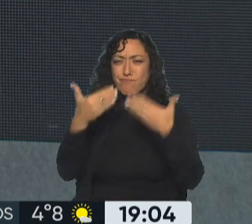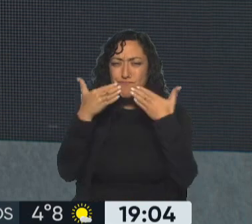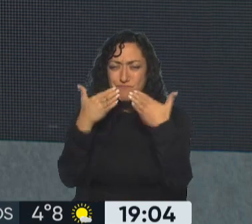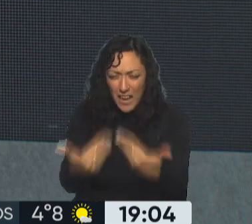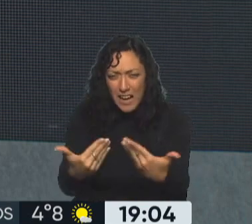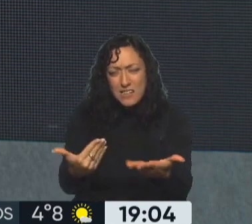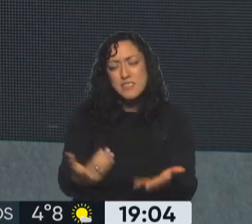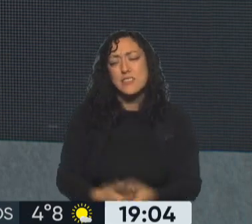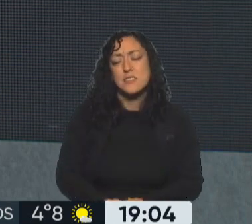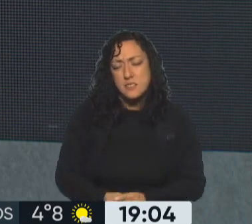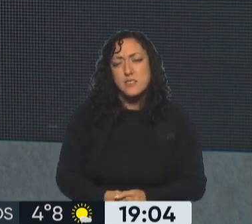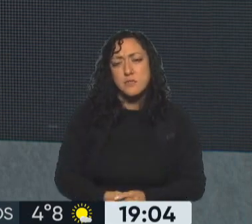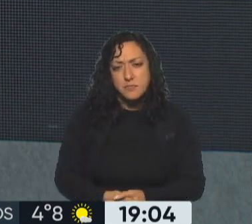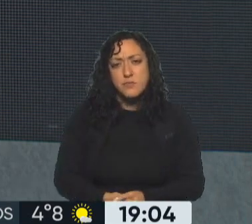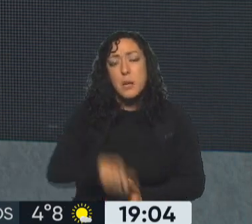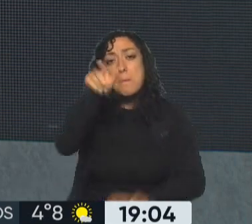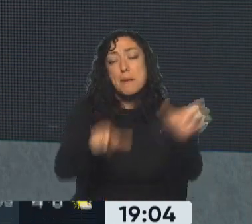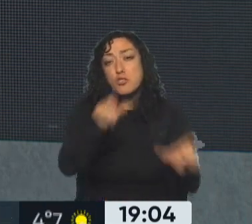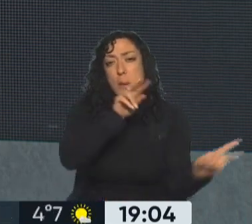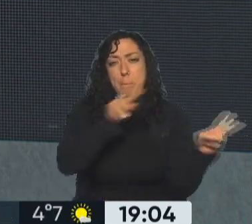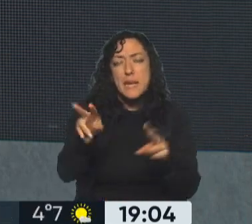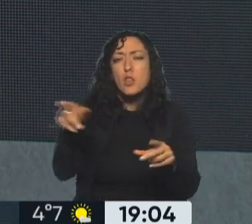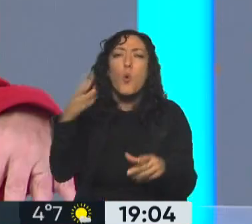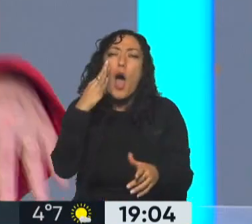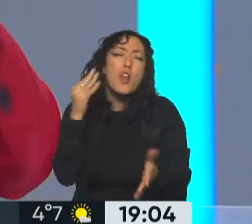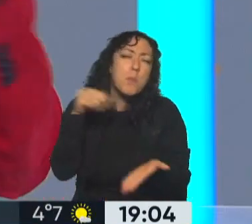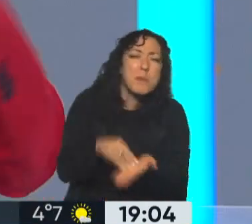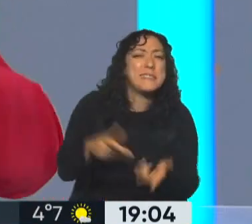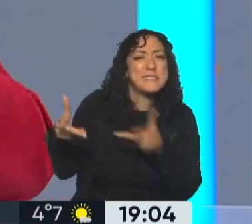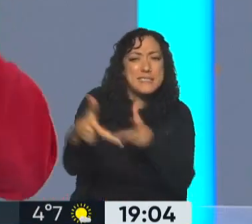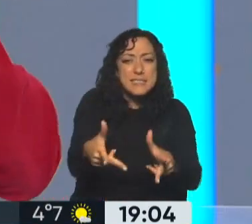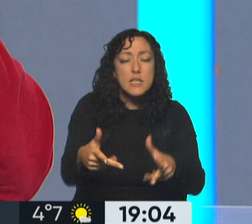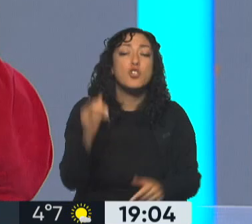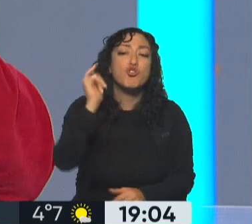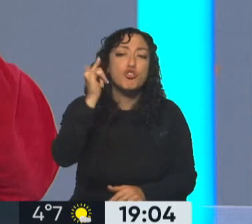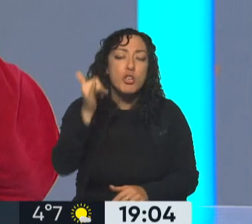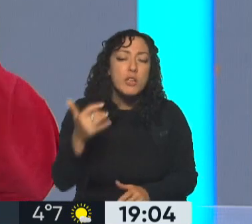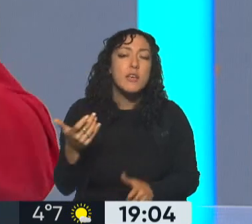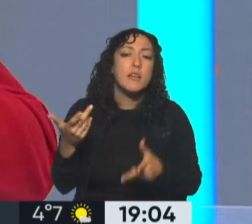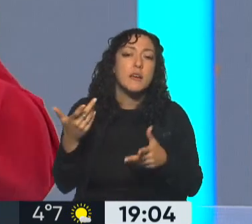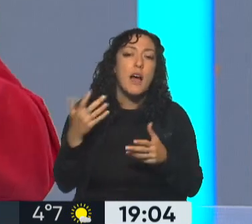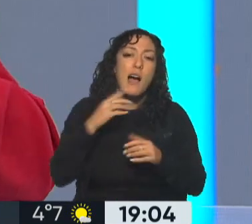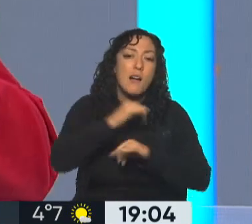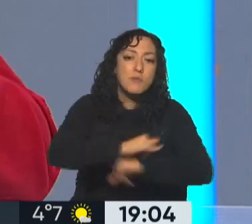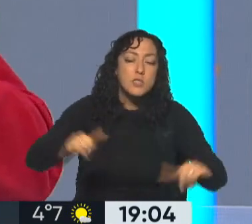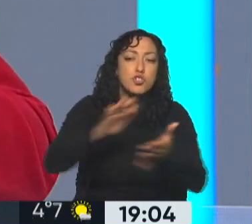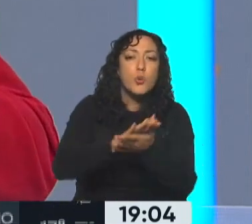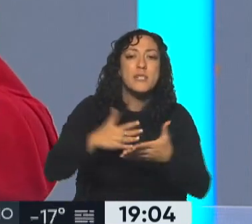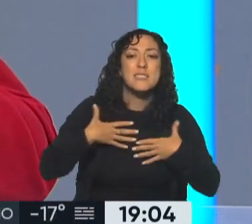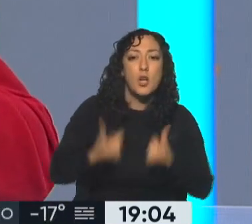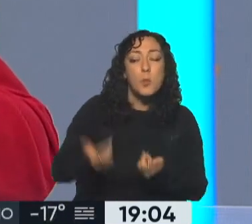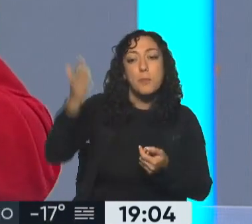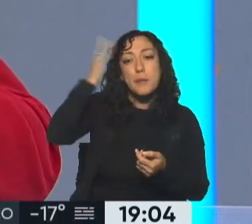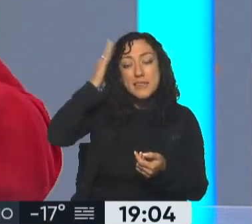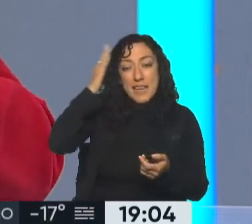como siempre. Bueno, para quien está escuchando, no sé si querés decir algo más. Sí, lo único que Y los quería decir sitios, es las páginas. comunicar sobre Sí. salud mental con enfoque